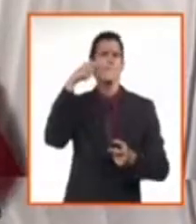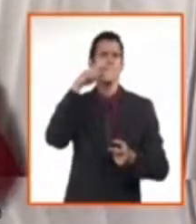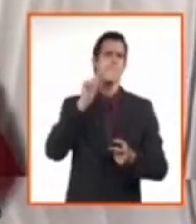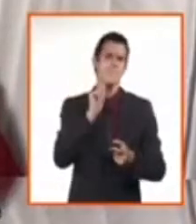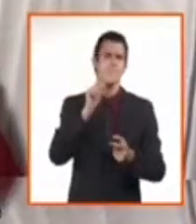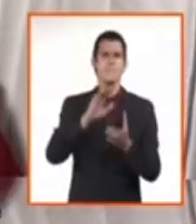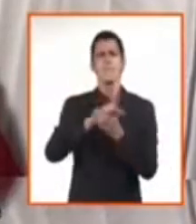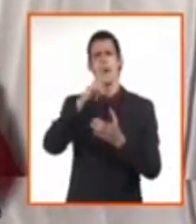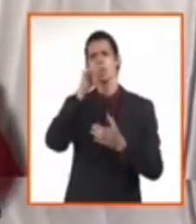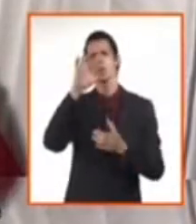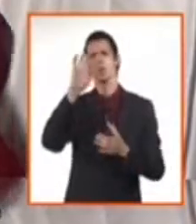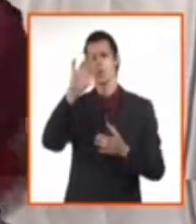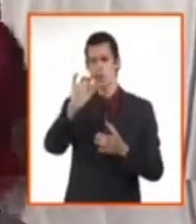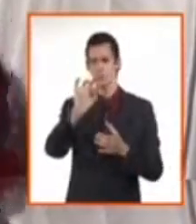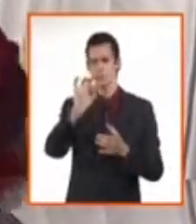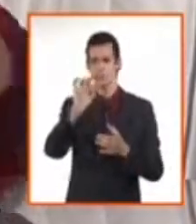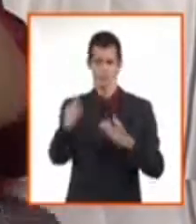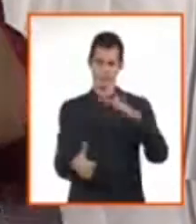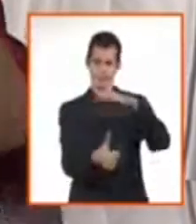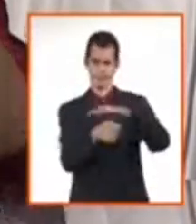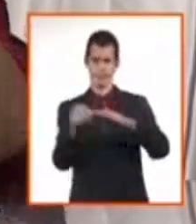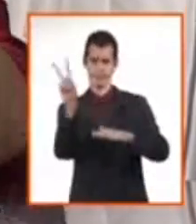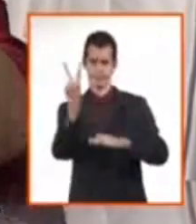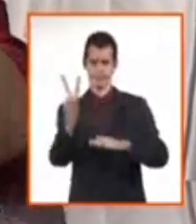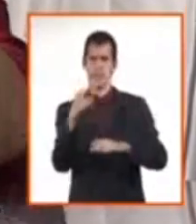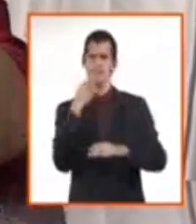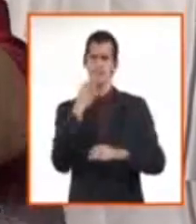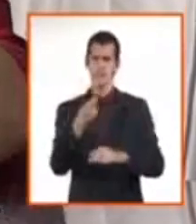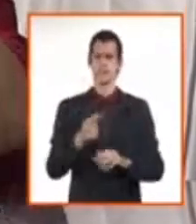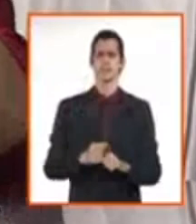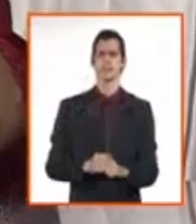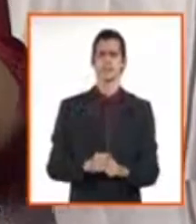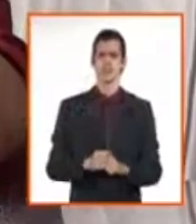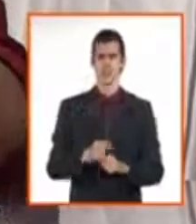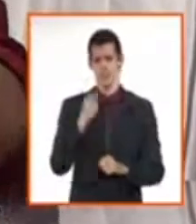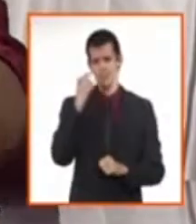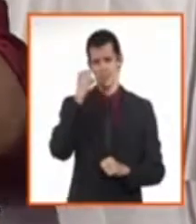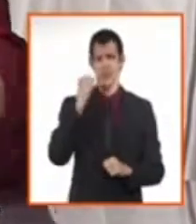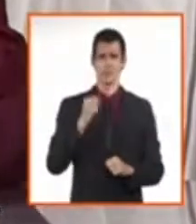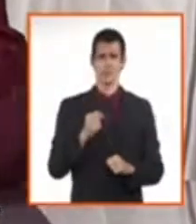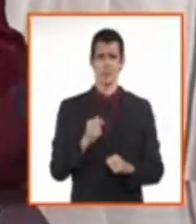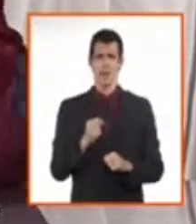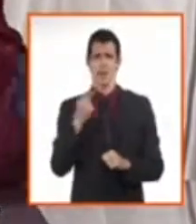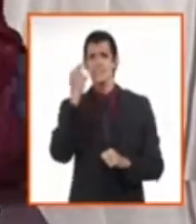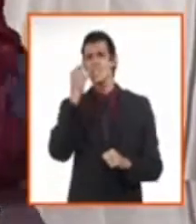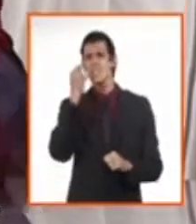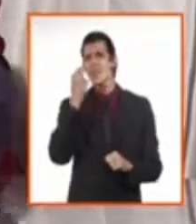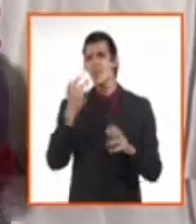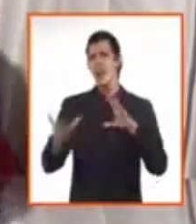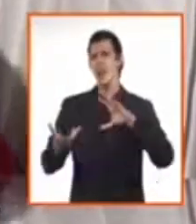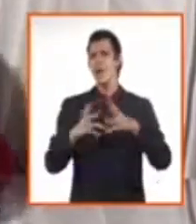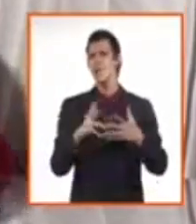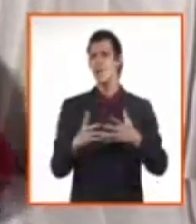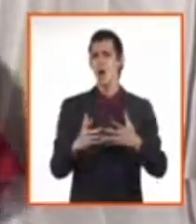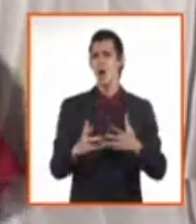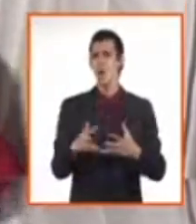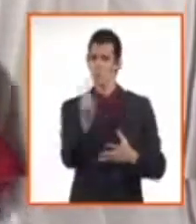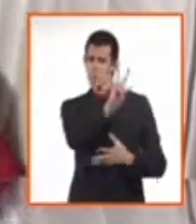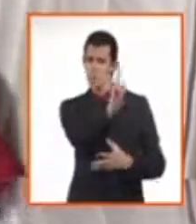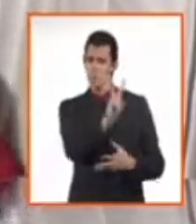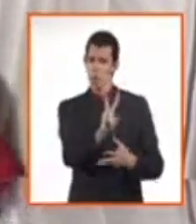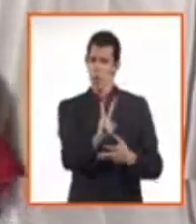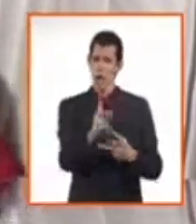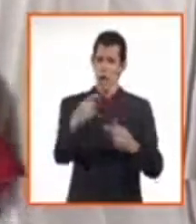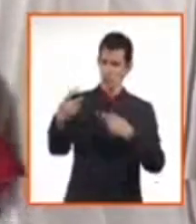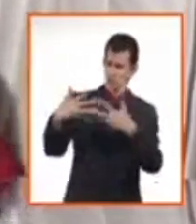un comercio tiene que ser no es con un solo país que comercia y está dando una demostración de libertad también es a